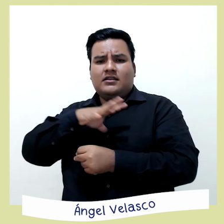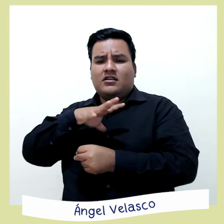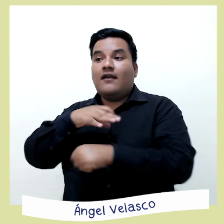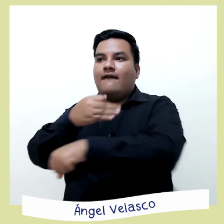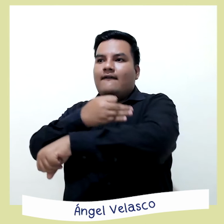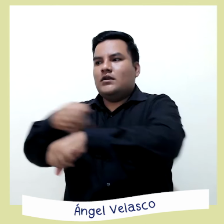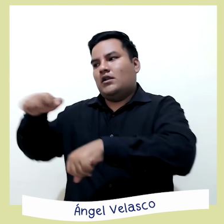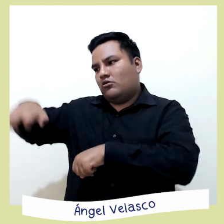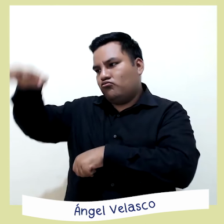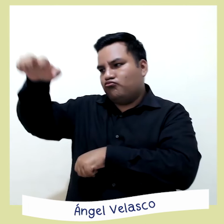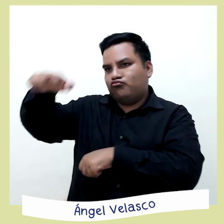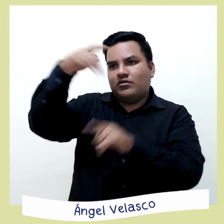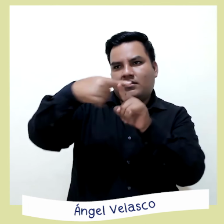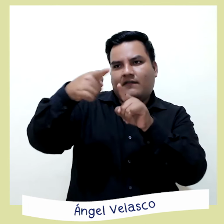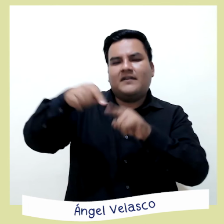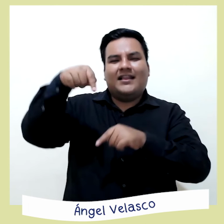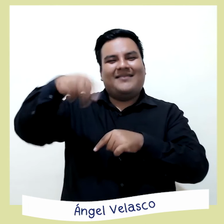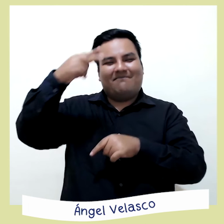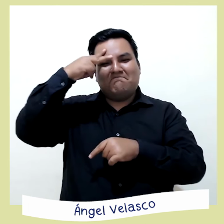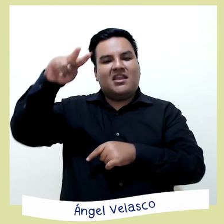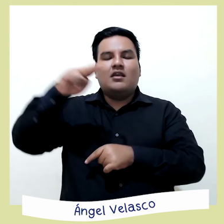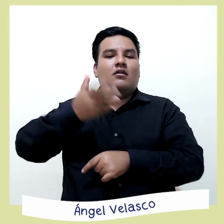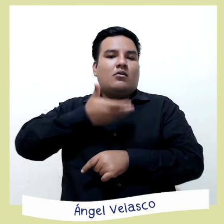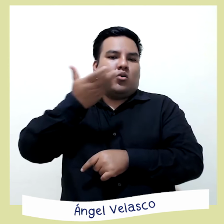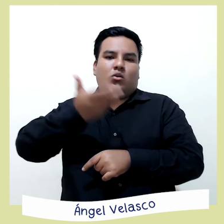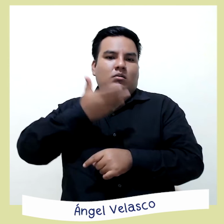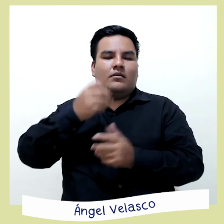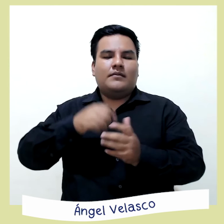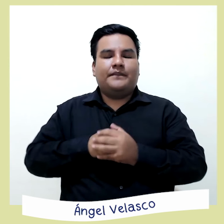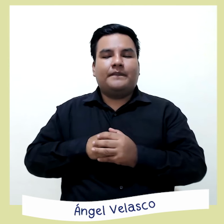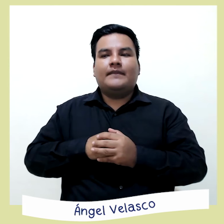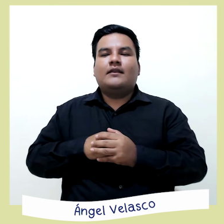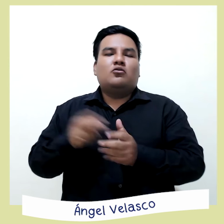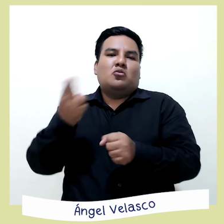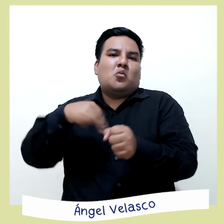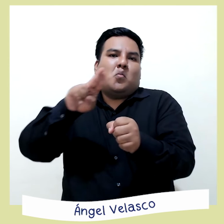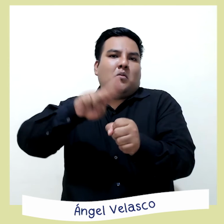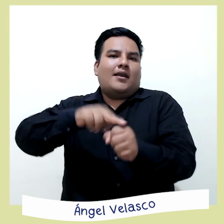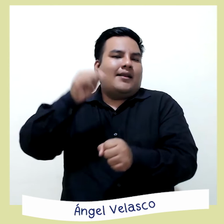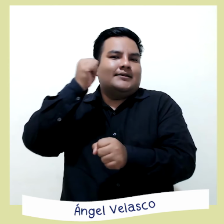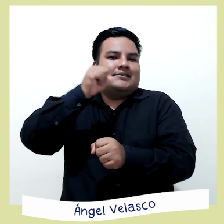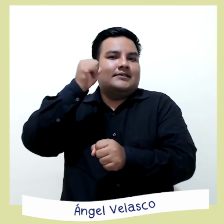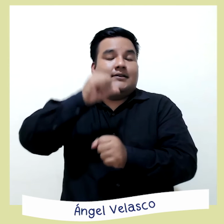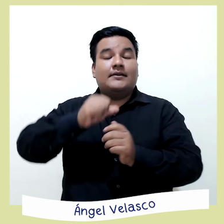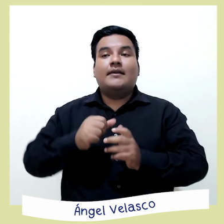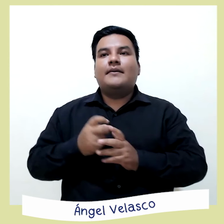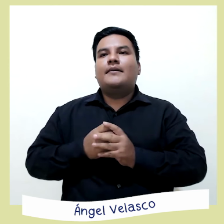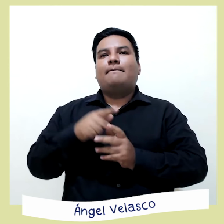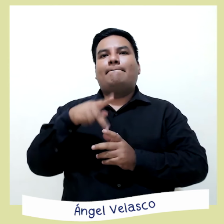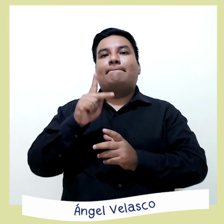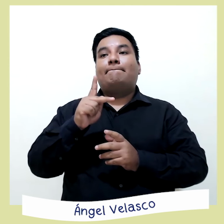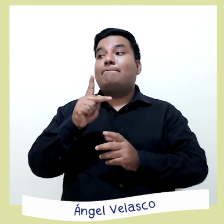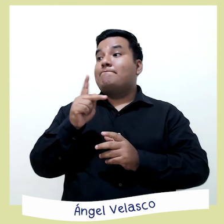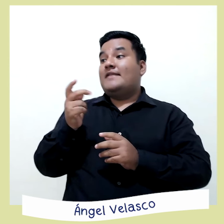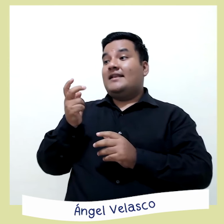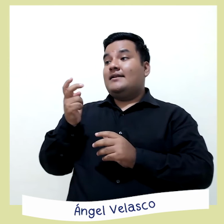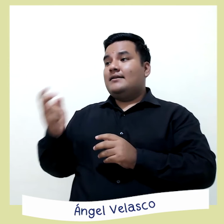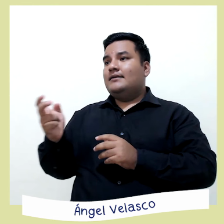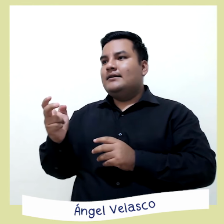pues se da de la manera más natural, conforme y en hogares intergeneracionales como son tan comunes todavía en México,